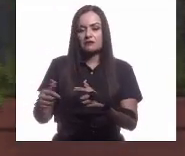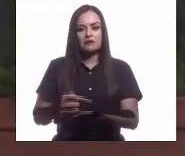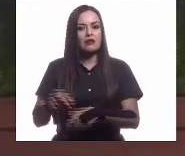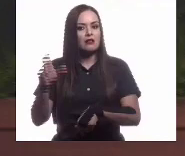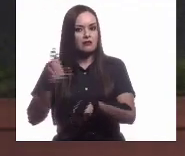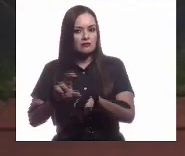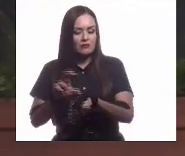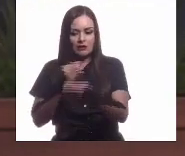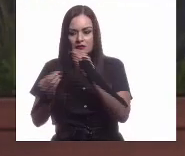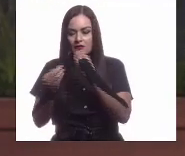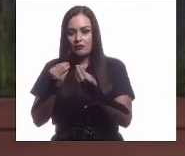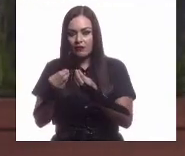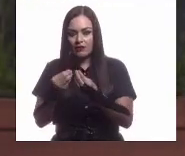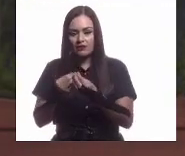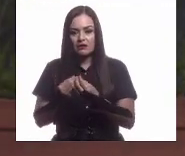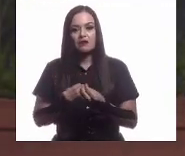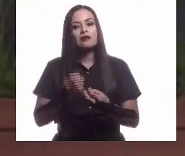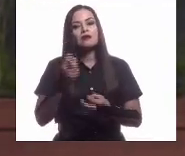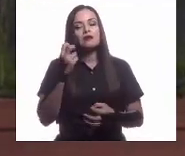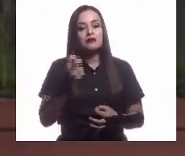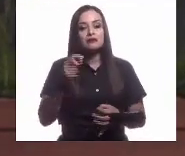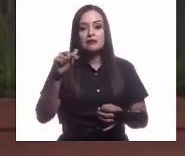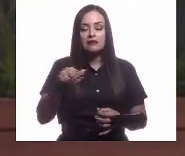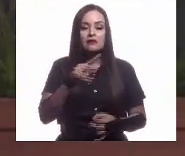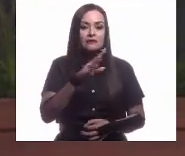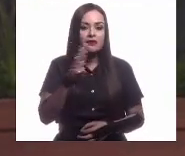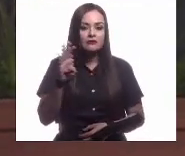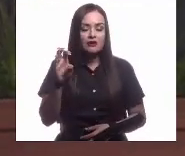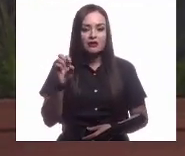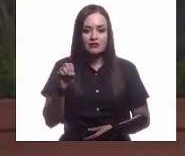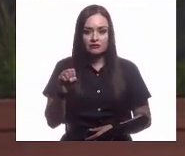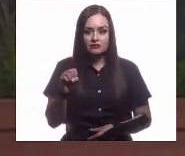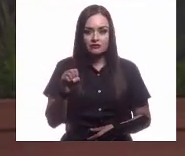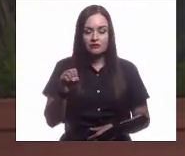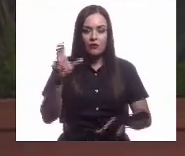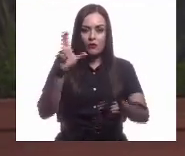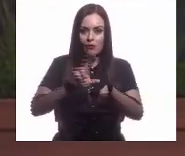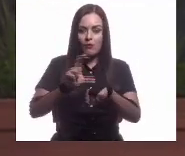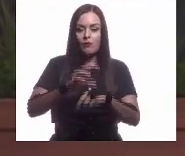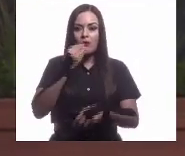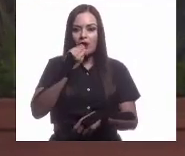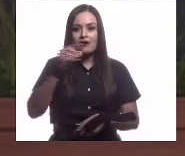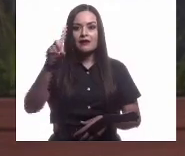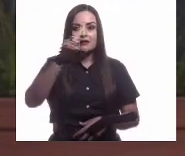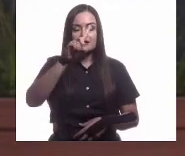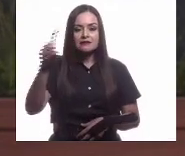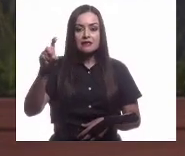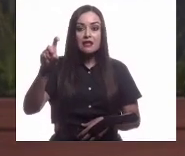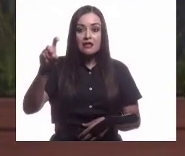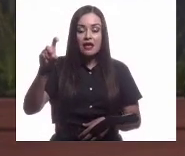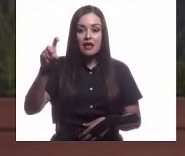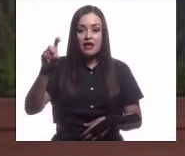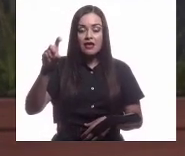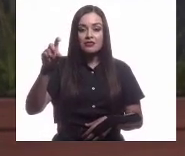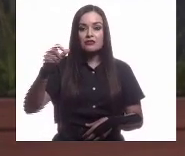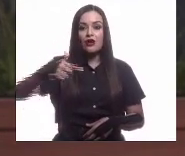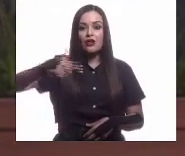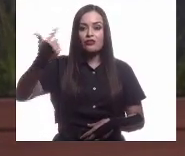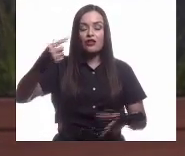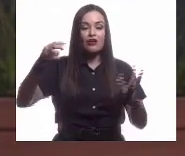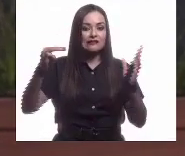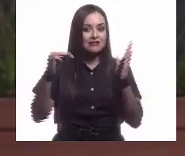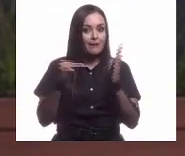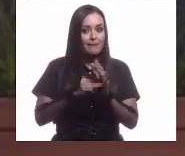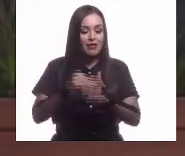que ustedes quieran. Esto implica que en Baja California Sur consumimos 112 mil huevos diarios